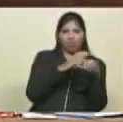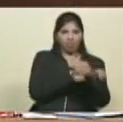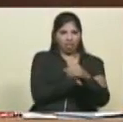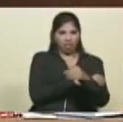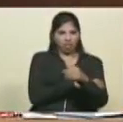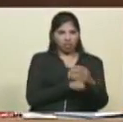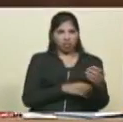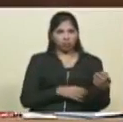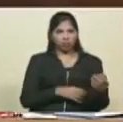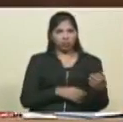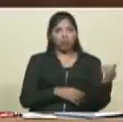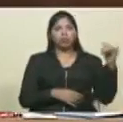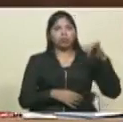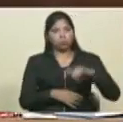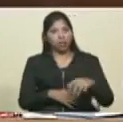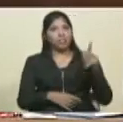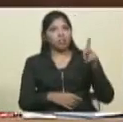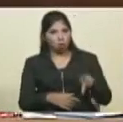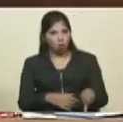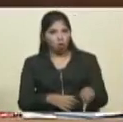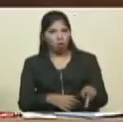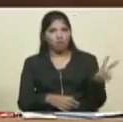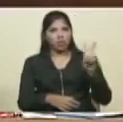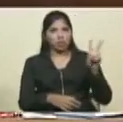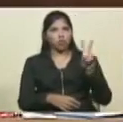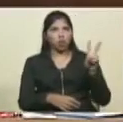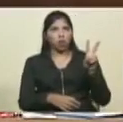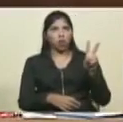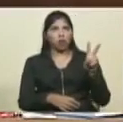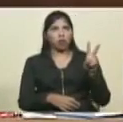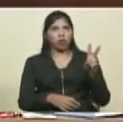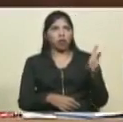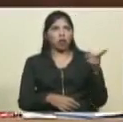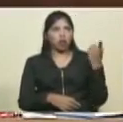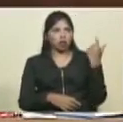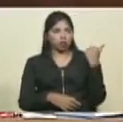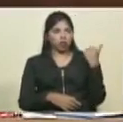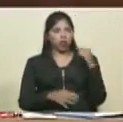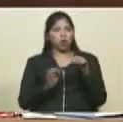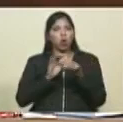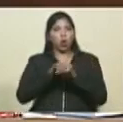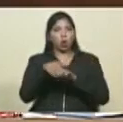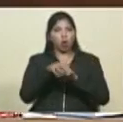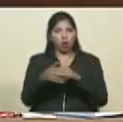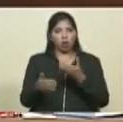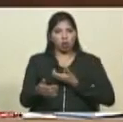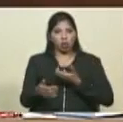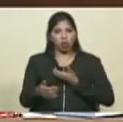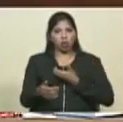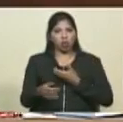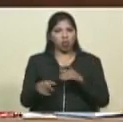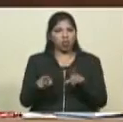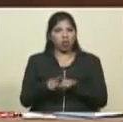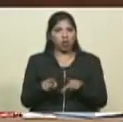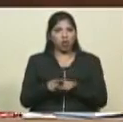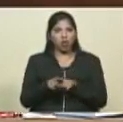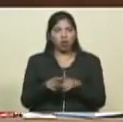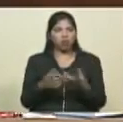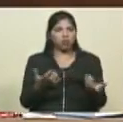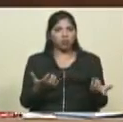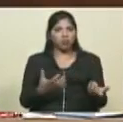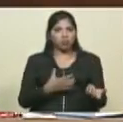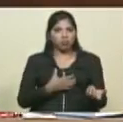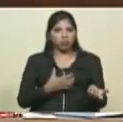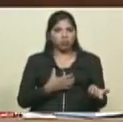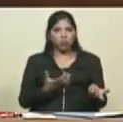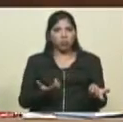regresó a Venezuela, pero que llegaron, como dijo anoche el alcalde Jorge Rodríguez, llegaron con las rodillas borradas de tanta